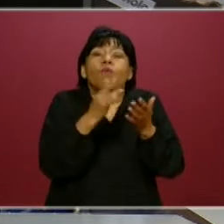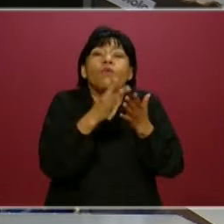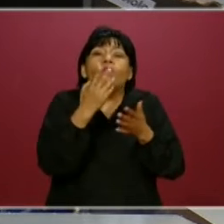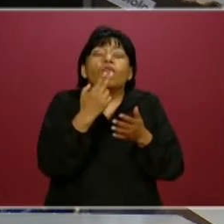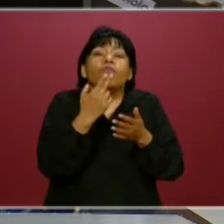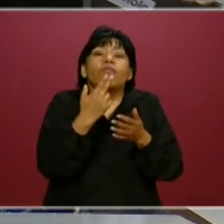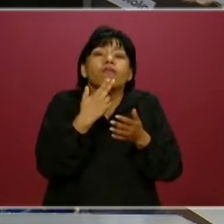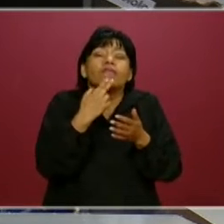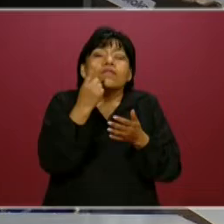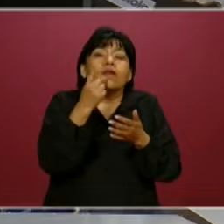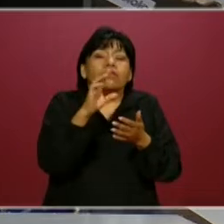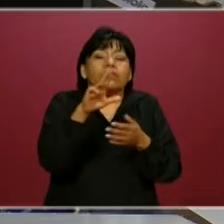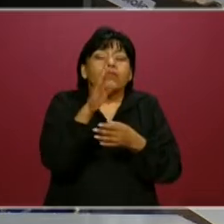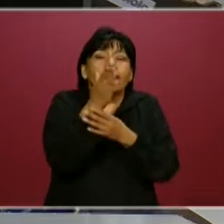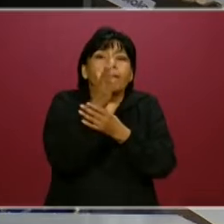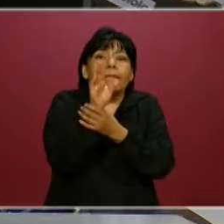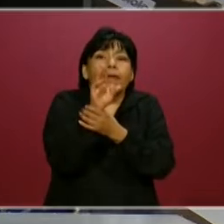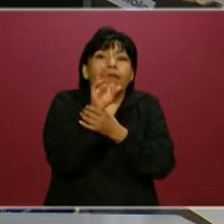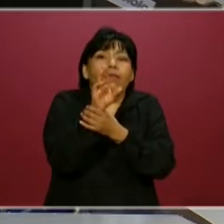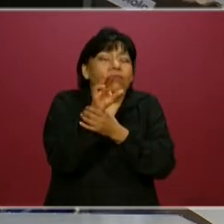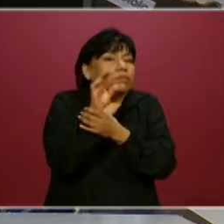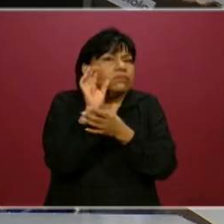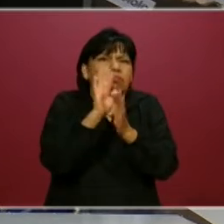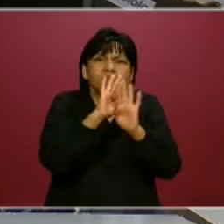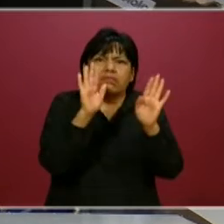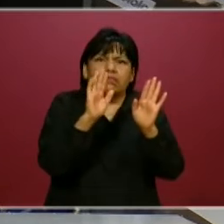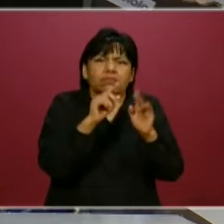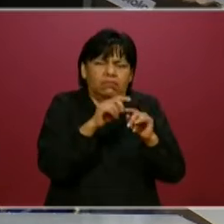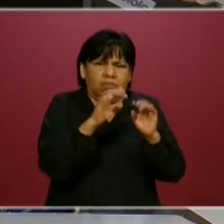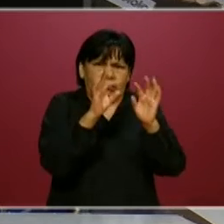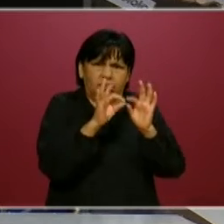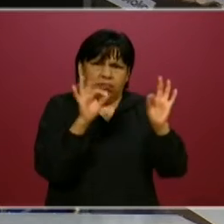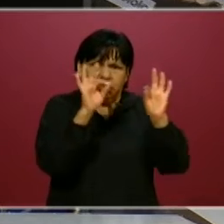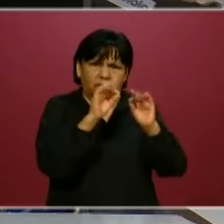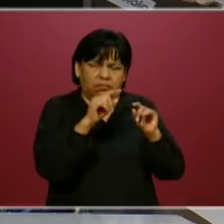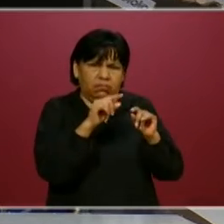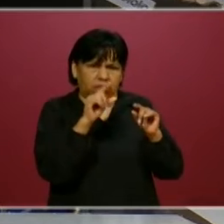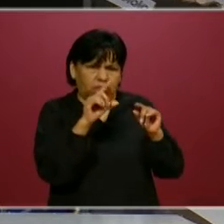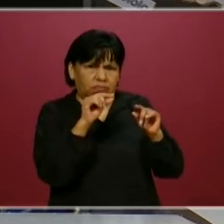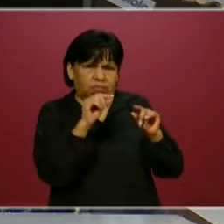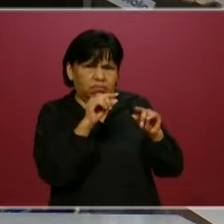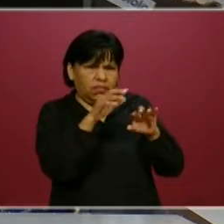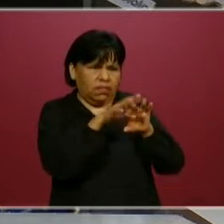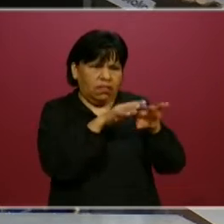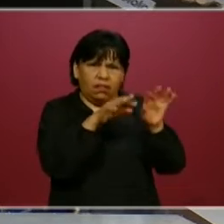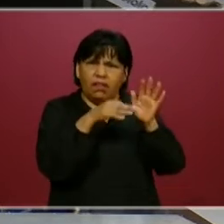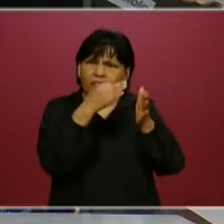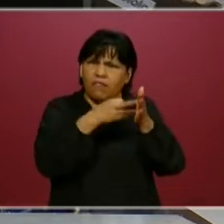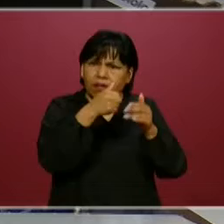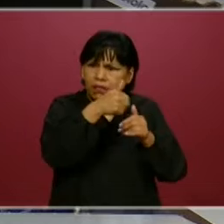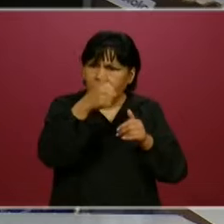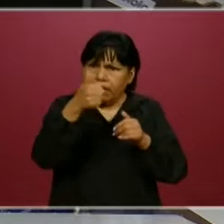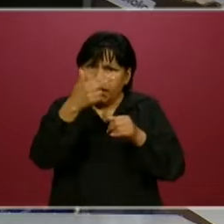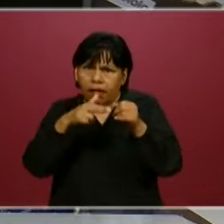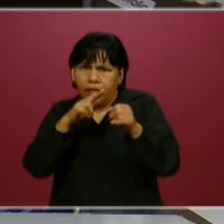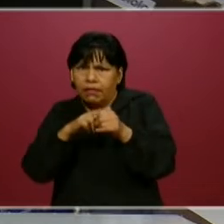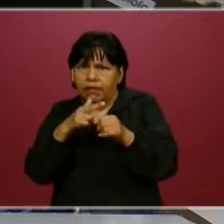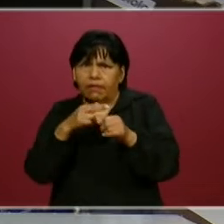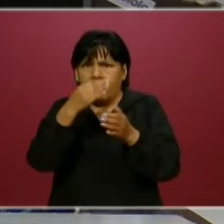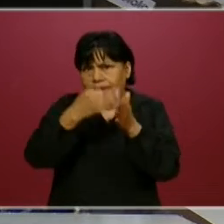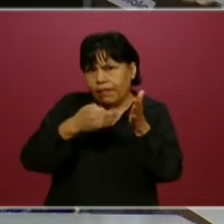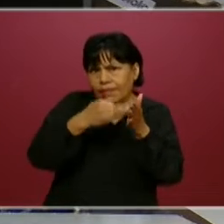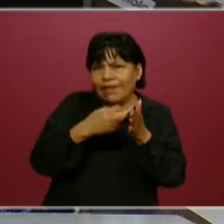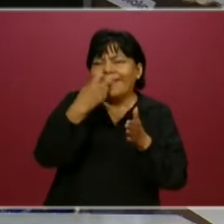ahora vamos a comenzar a colocar nuestras pinzas en las extremidades que le hacen falta a cada uno de nuestros animalitos